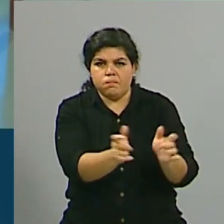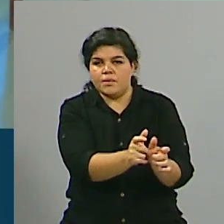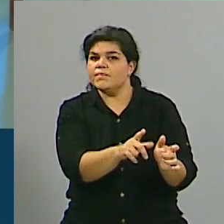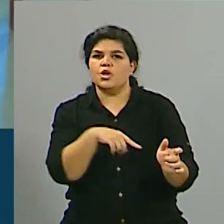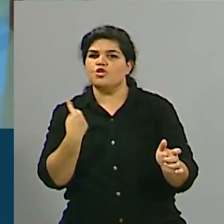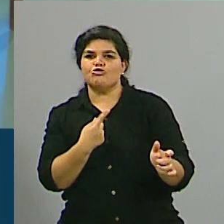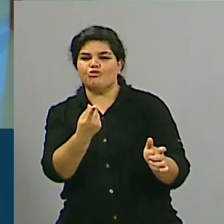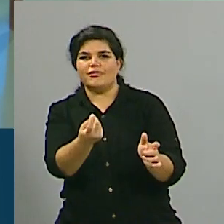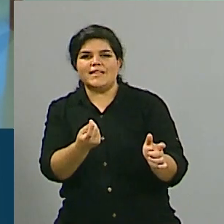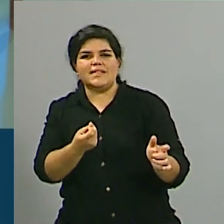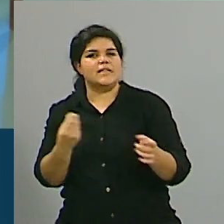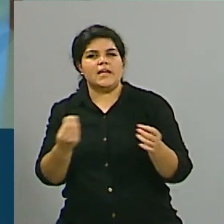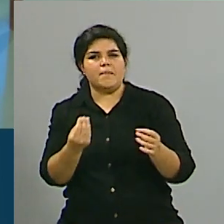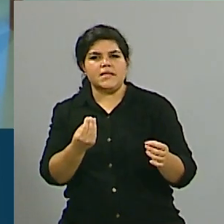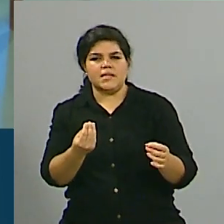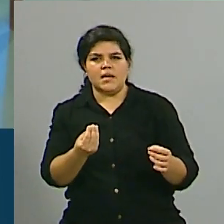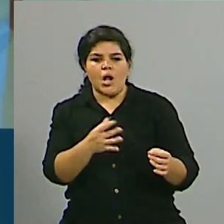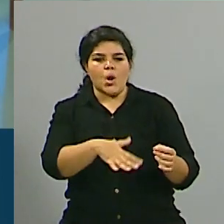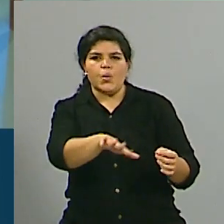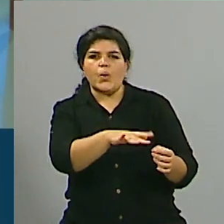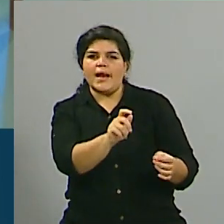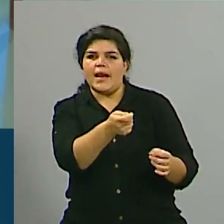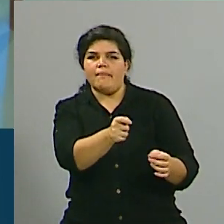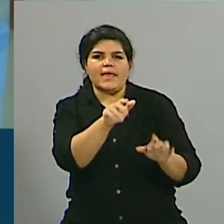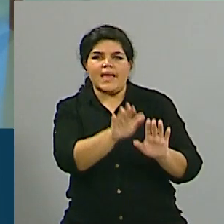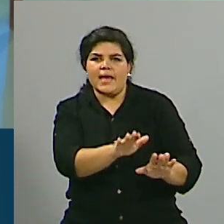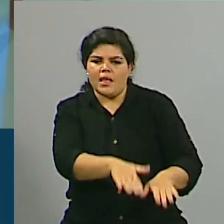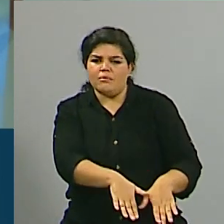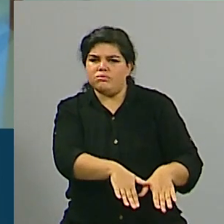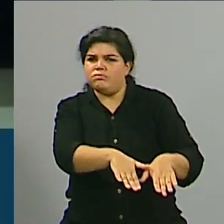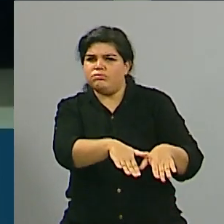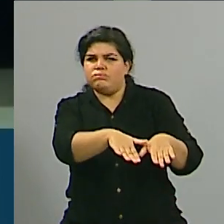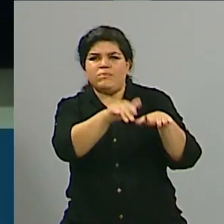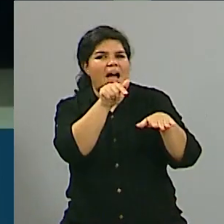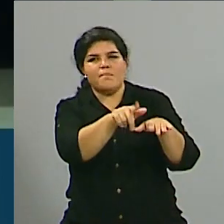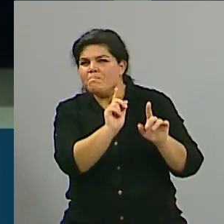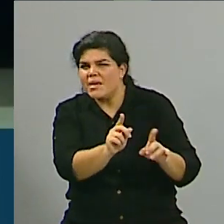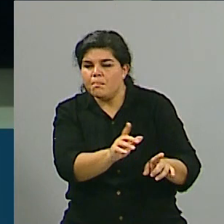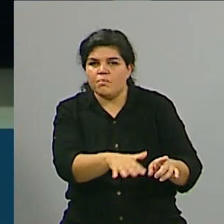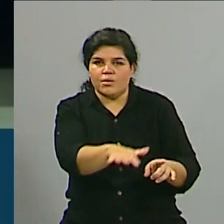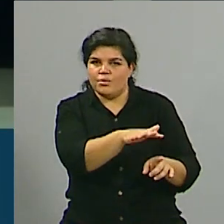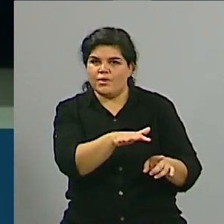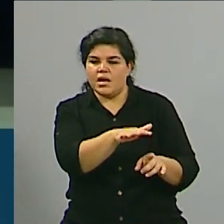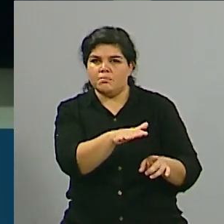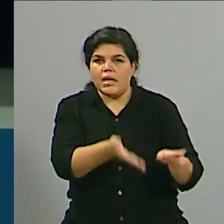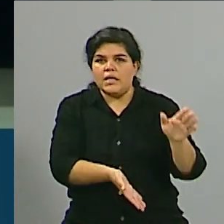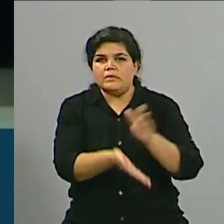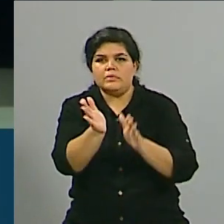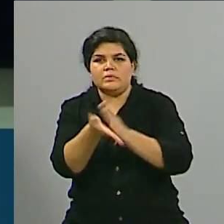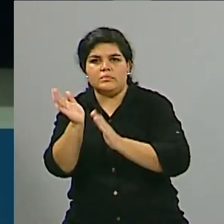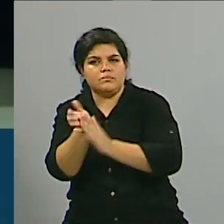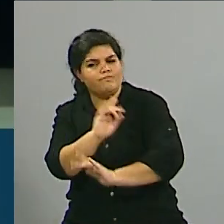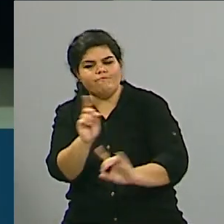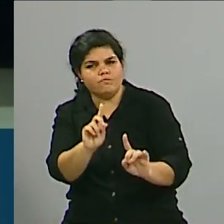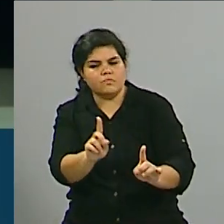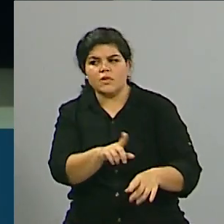del arraigo del lavallino, porque si no estamos emigrando grandes talentos, y hemos tenido amigos personales que se